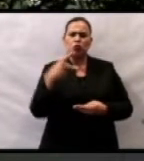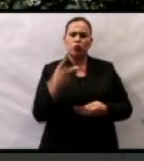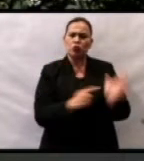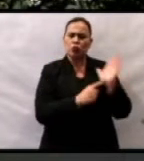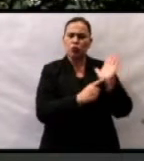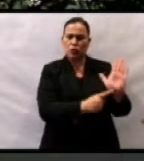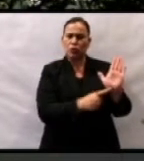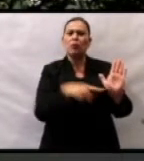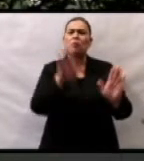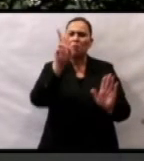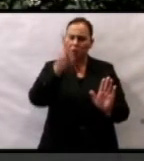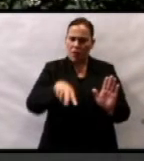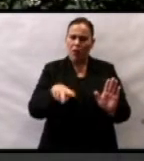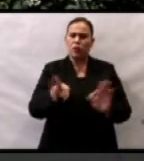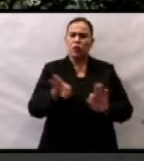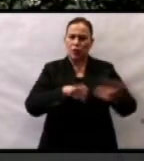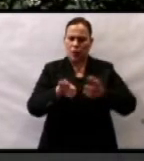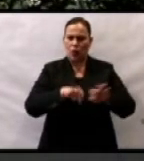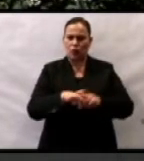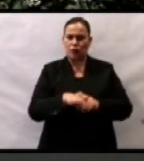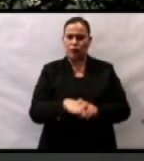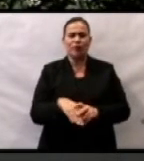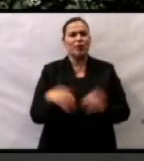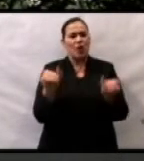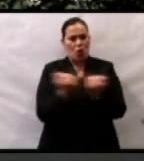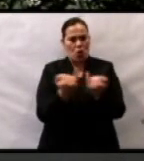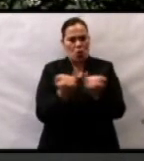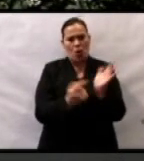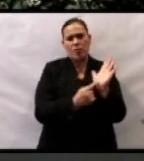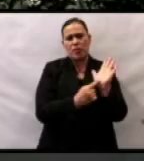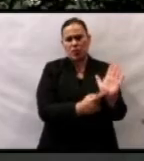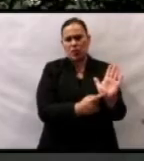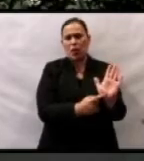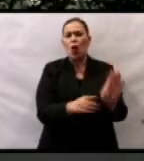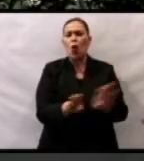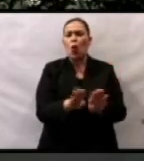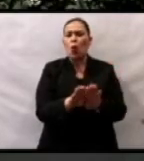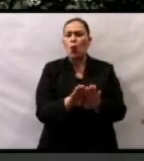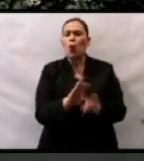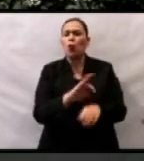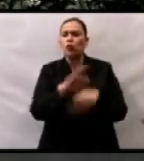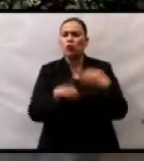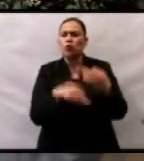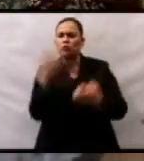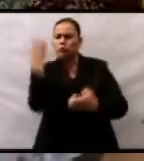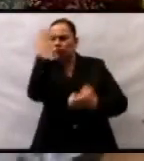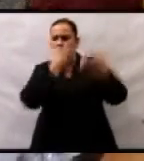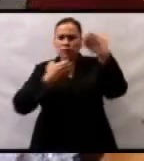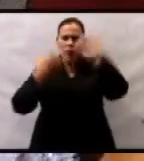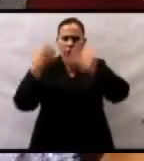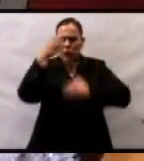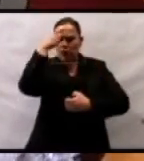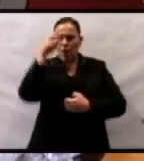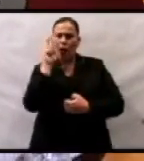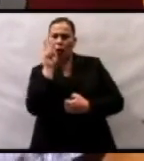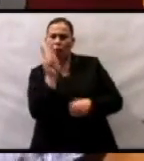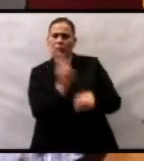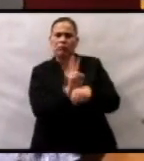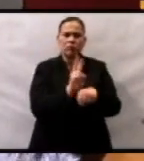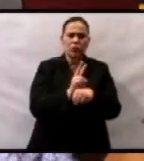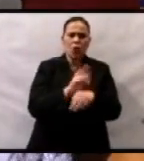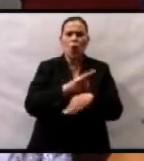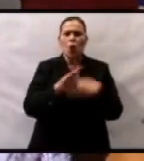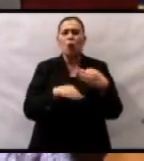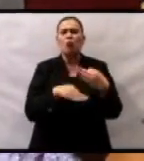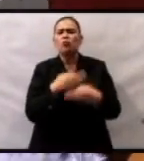reales de su trabajo. También comparece ante la unidad técnica de evaluación para verificar el rendimiento de su